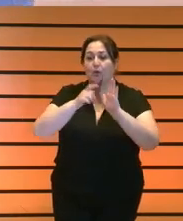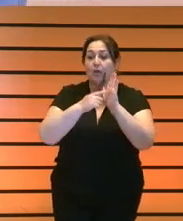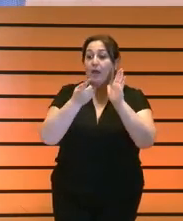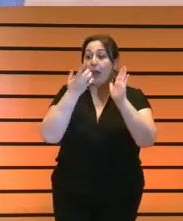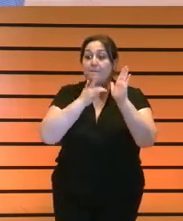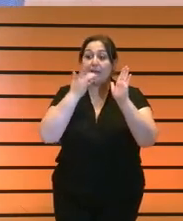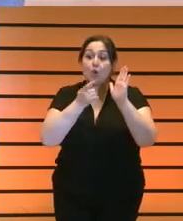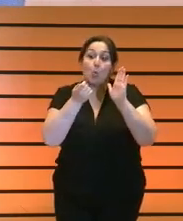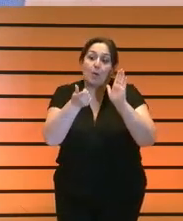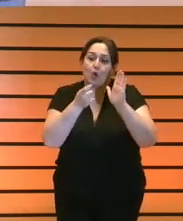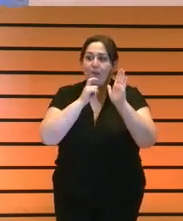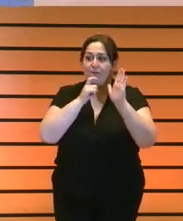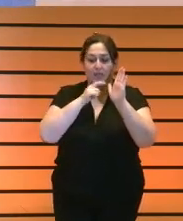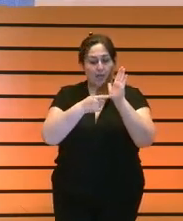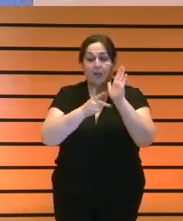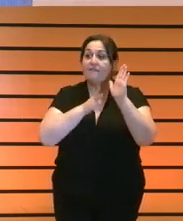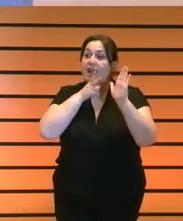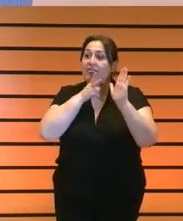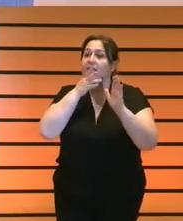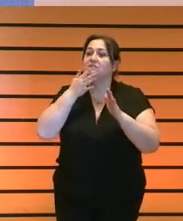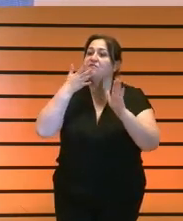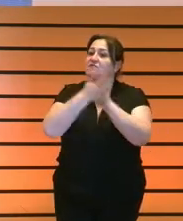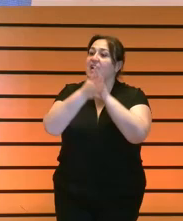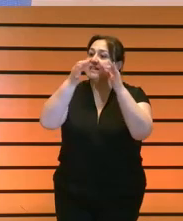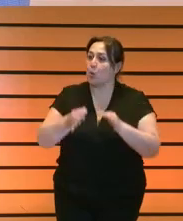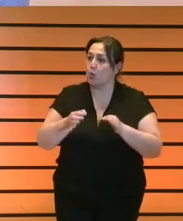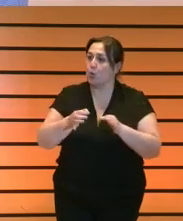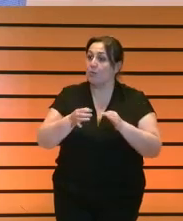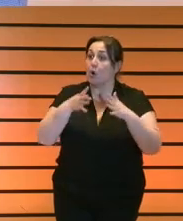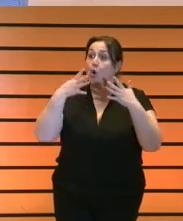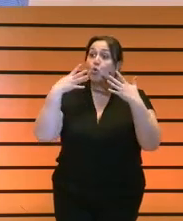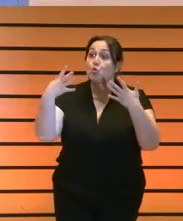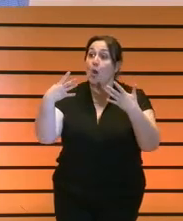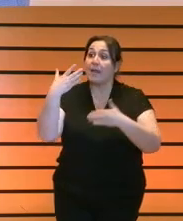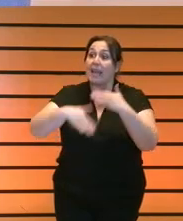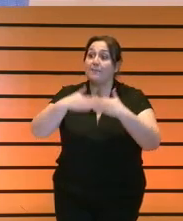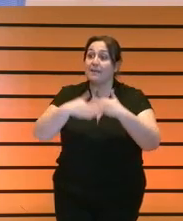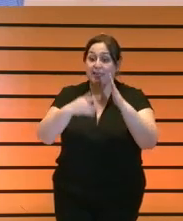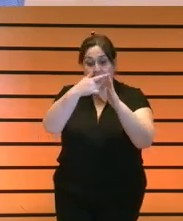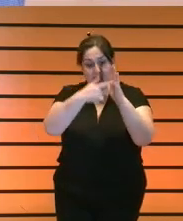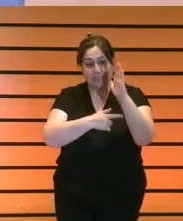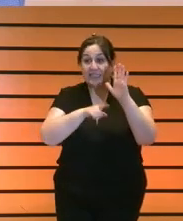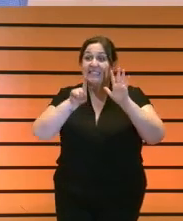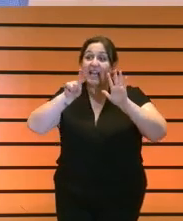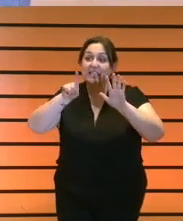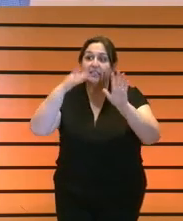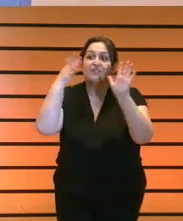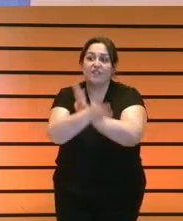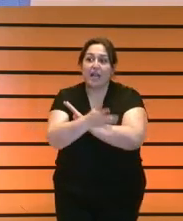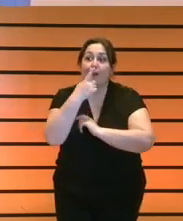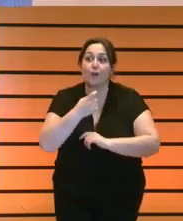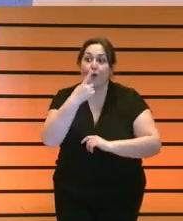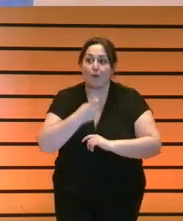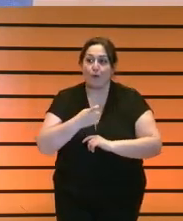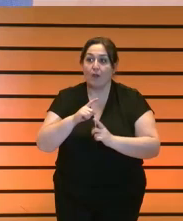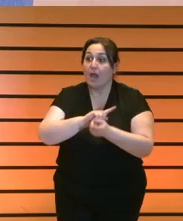difícil y en verde cuando estamos dentro del espacio seguro. Pues 6 de esos 9 límites planetarios están en rojo rojísimo. El cambio climático uno de ellos,